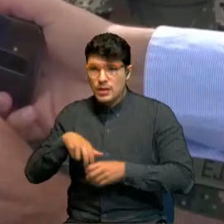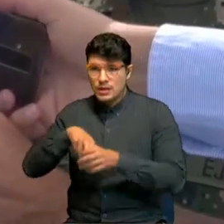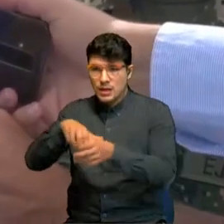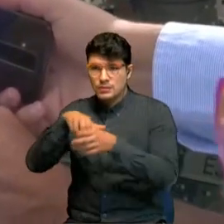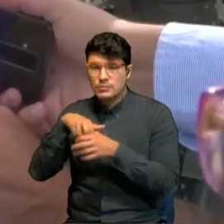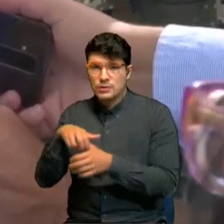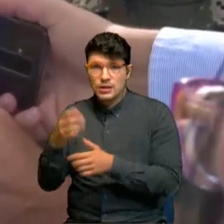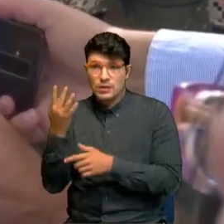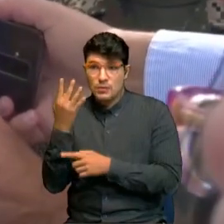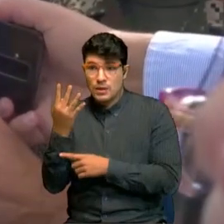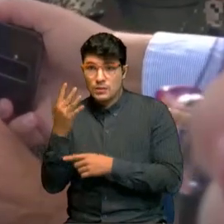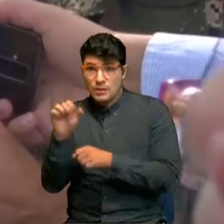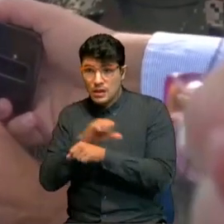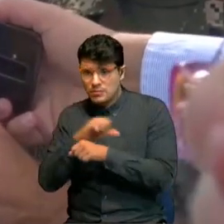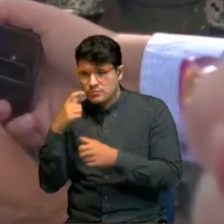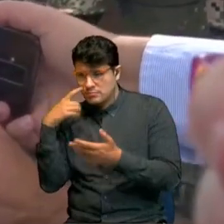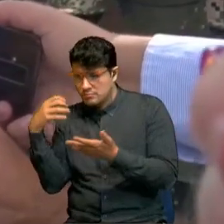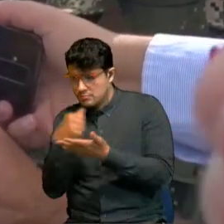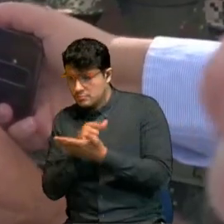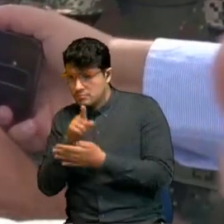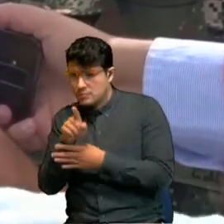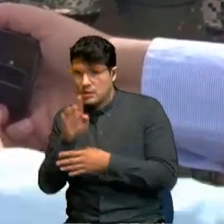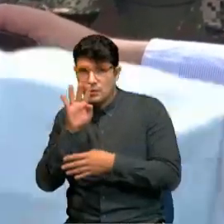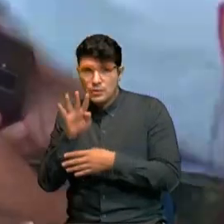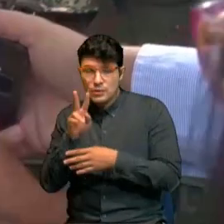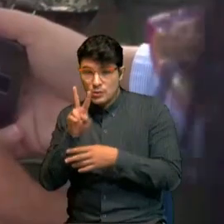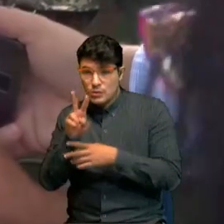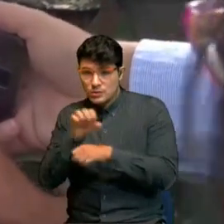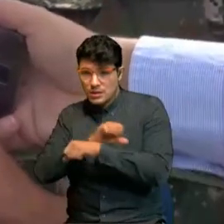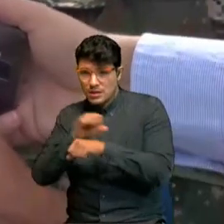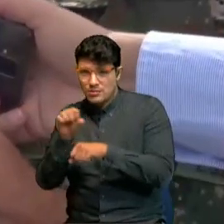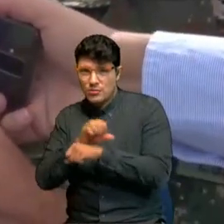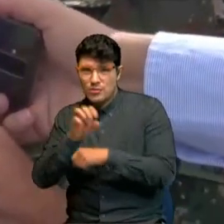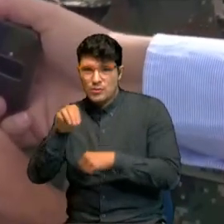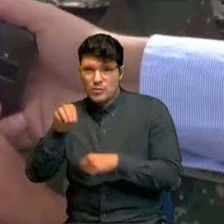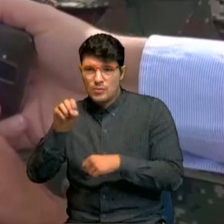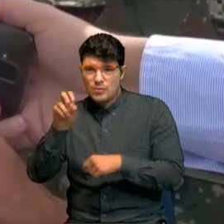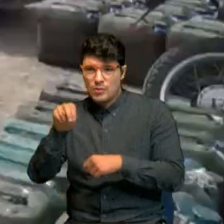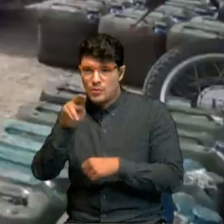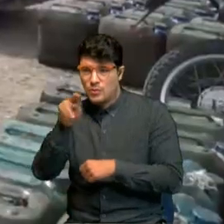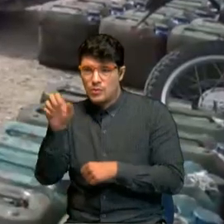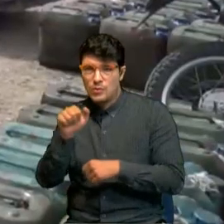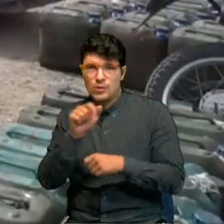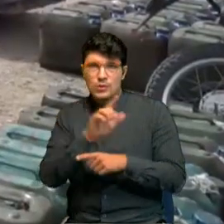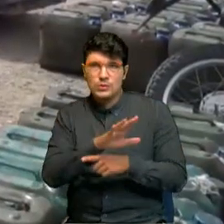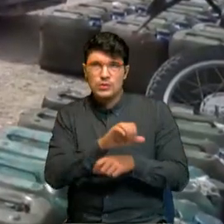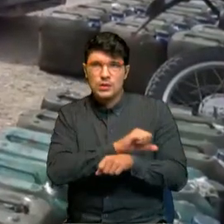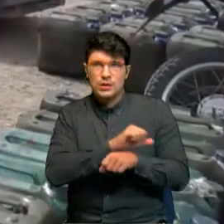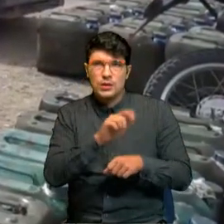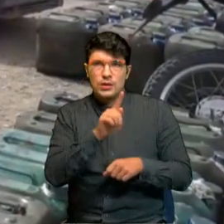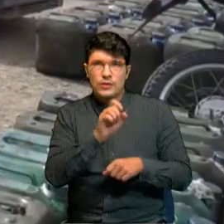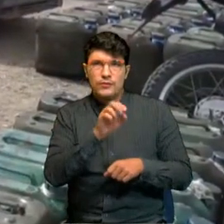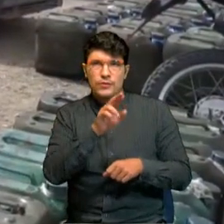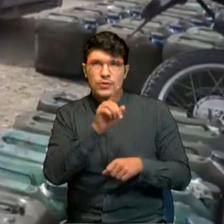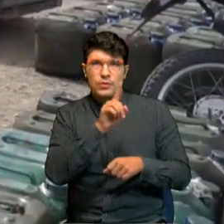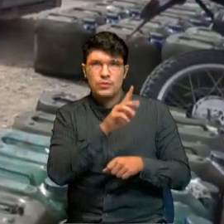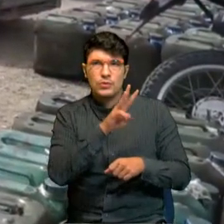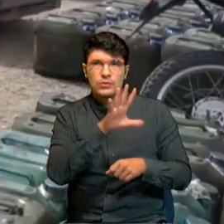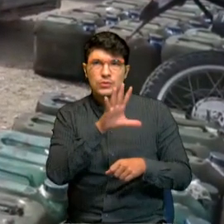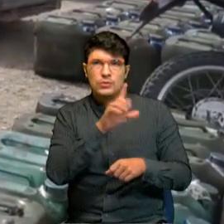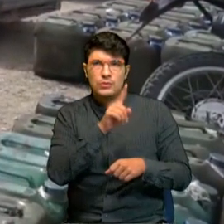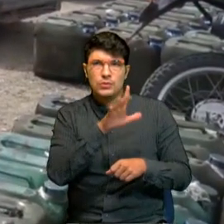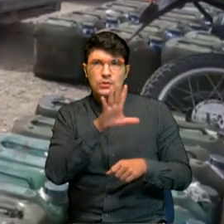vehículos, 2 tipo vehículo marca Monza y una camioneta Ford 150, la cual transportaban en su